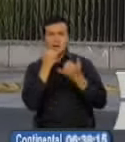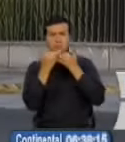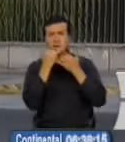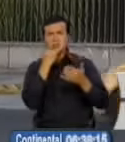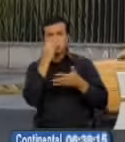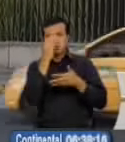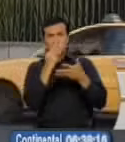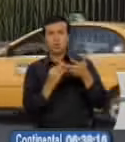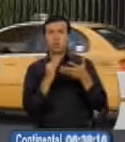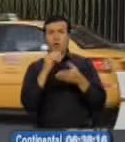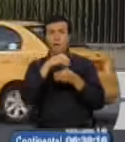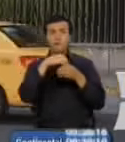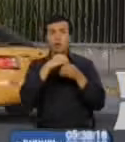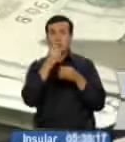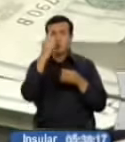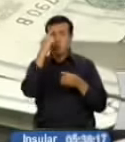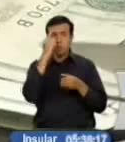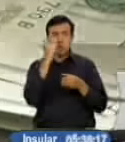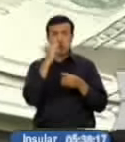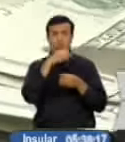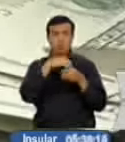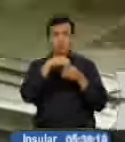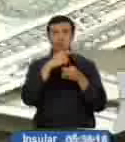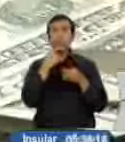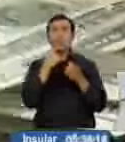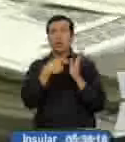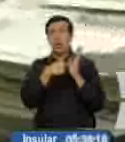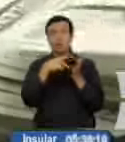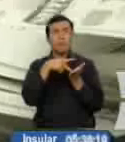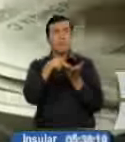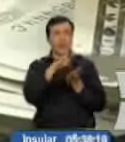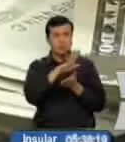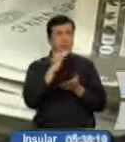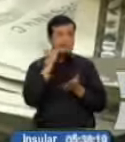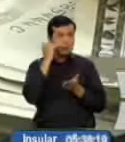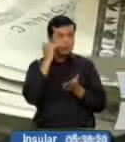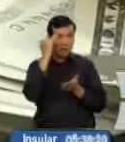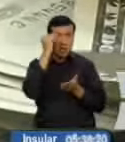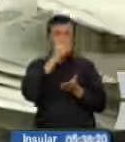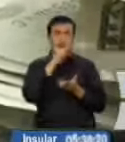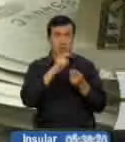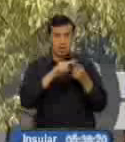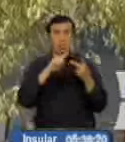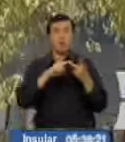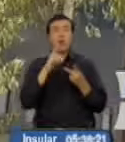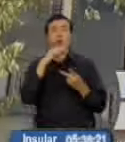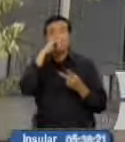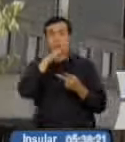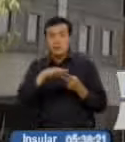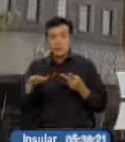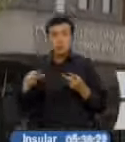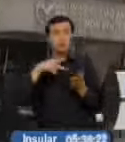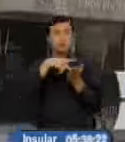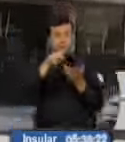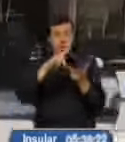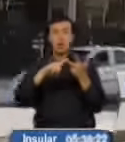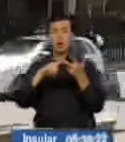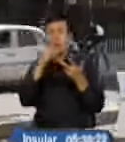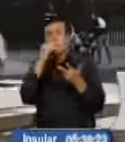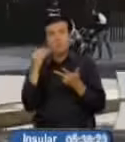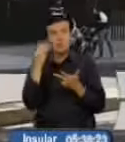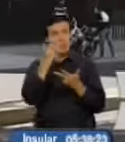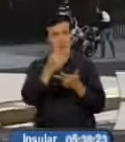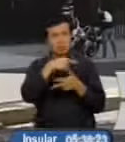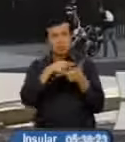inconsistencias en el uso de recursos estatales. Por ejemplo, se pagaron subsidios por antigüedad, guardería o dietas, valores que no pueden ser cubiertos con